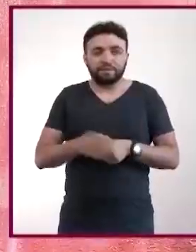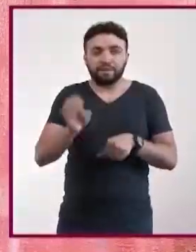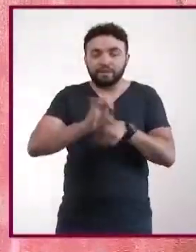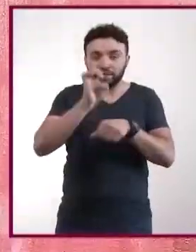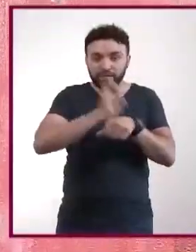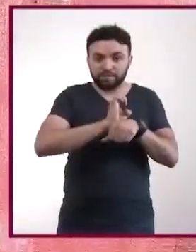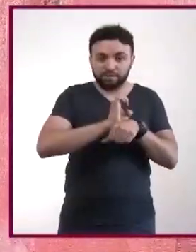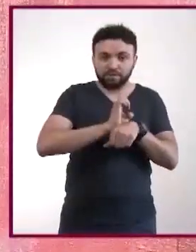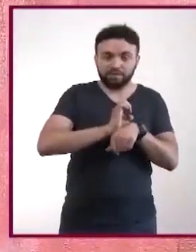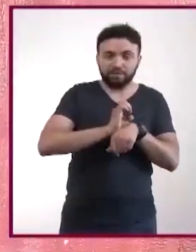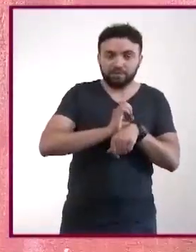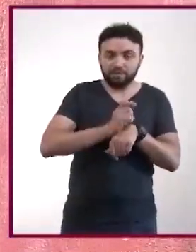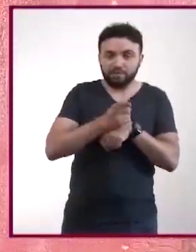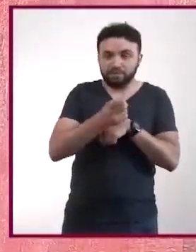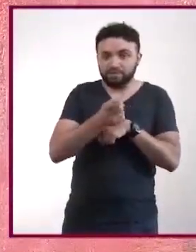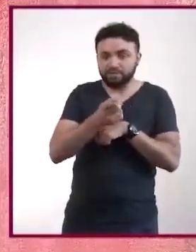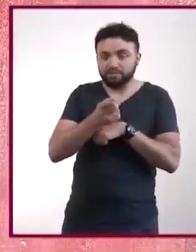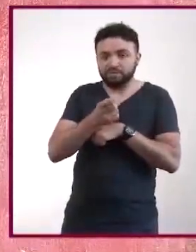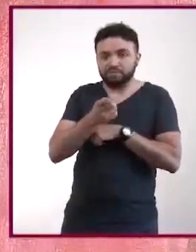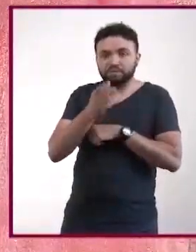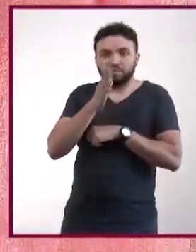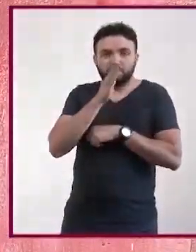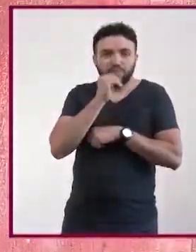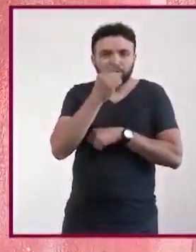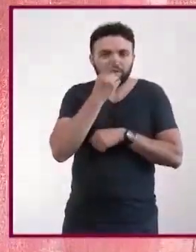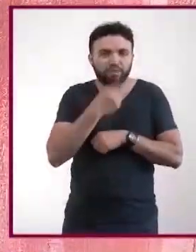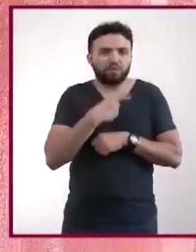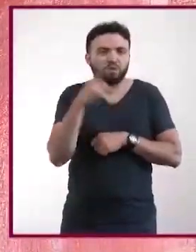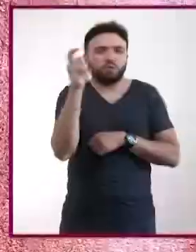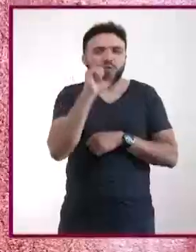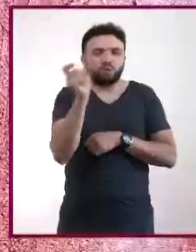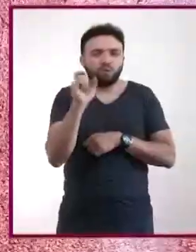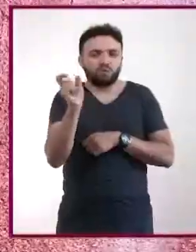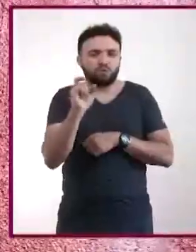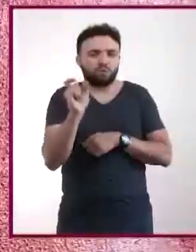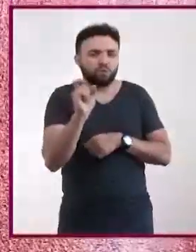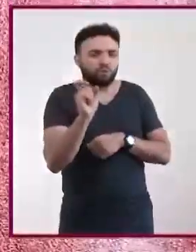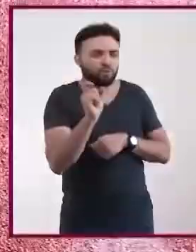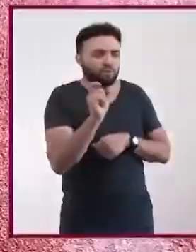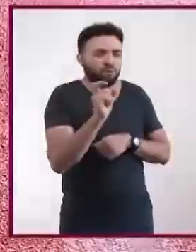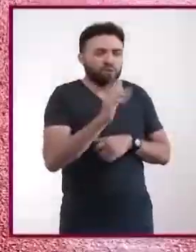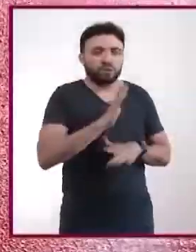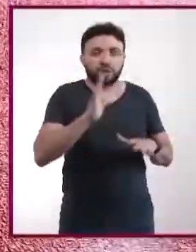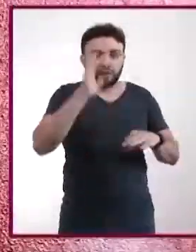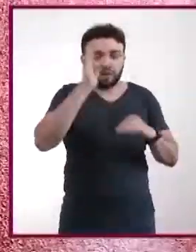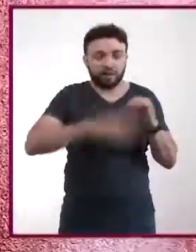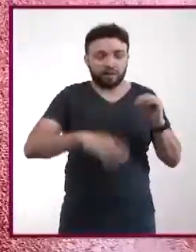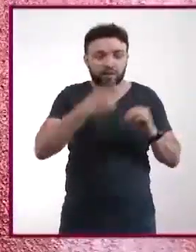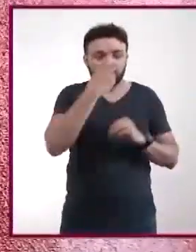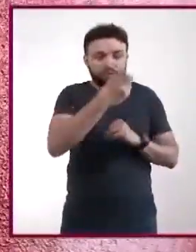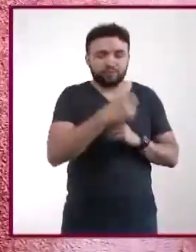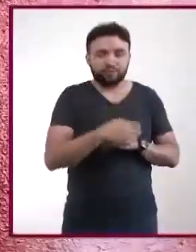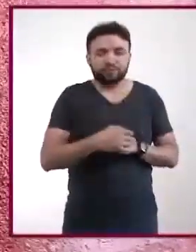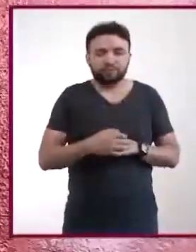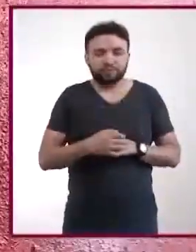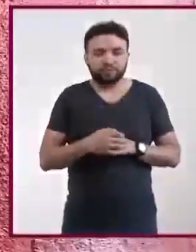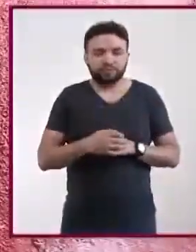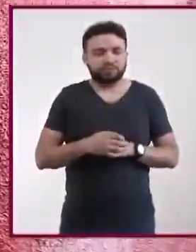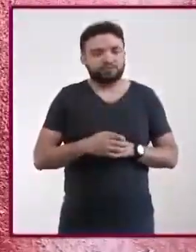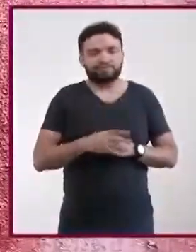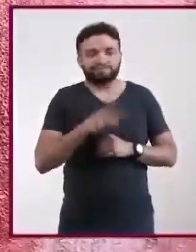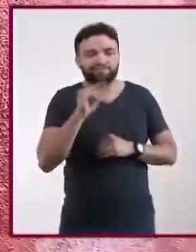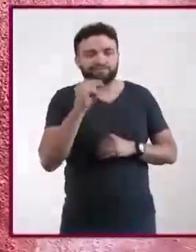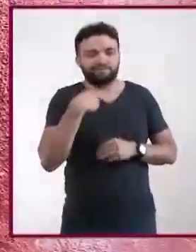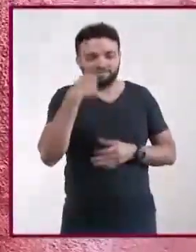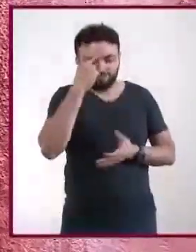Entonces, ¿no nos podrías decir cuándo consideras que algo ya está terminado? Pues no,